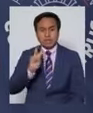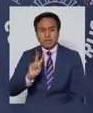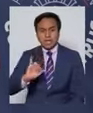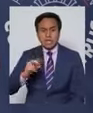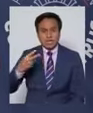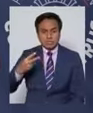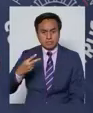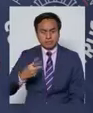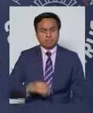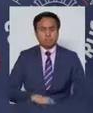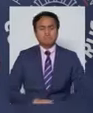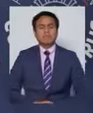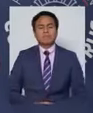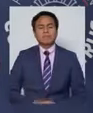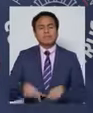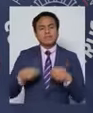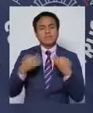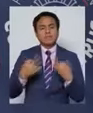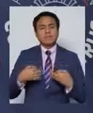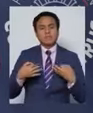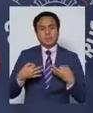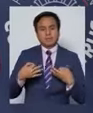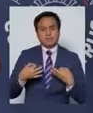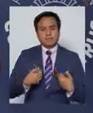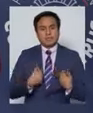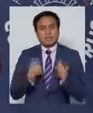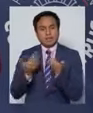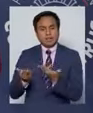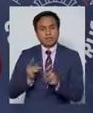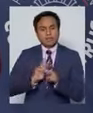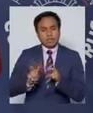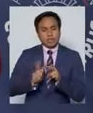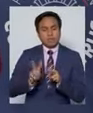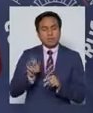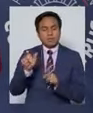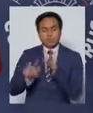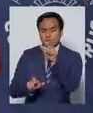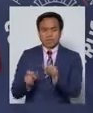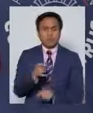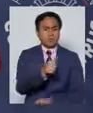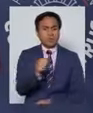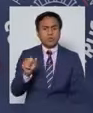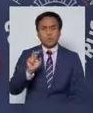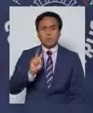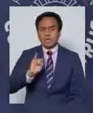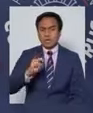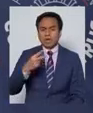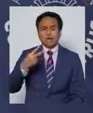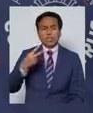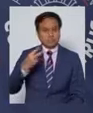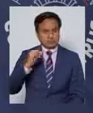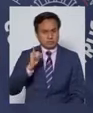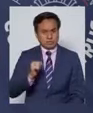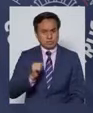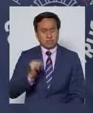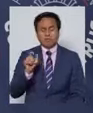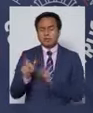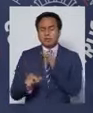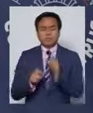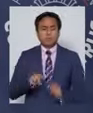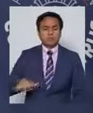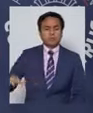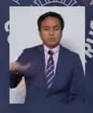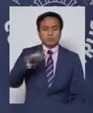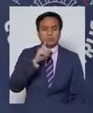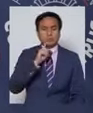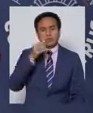VIH? Efectivamente, sí estamos entregando el tratamiento para todas las personas con VIH y para todas las personas que tienen